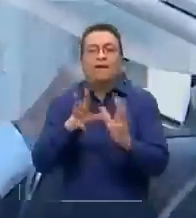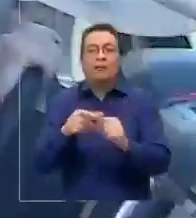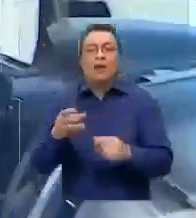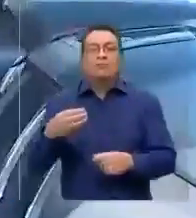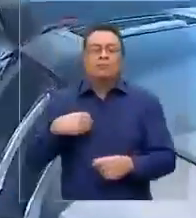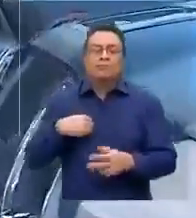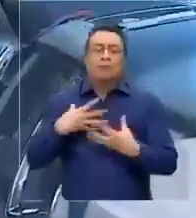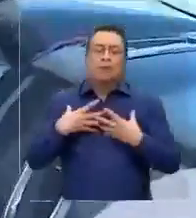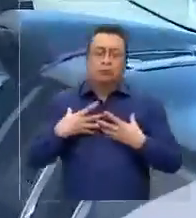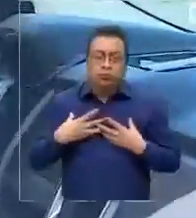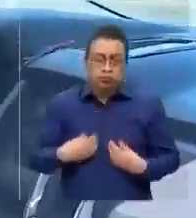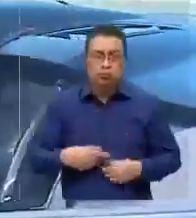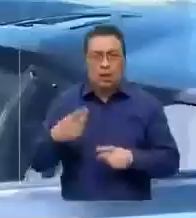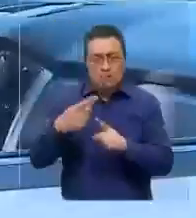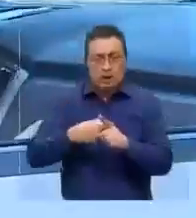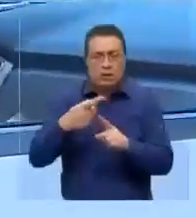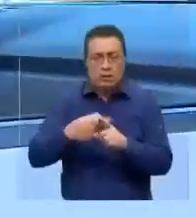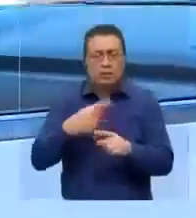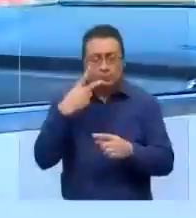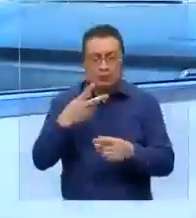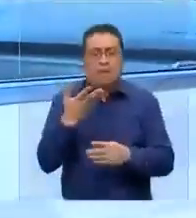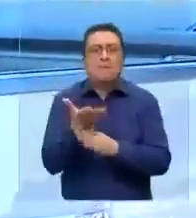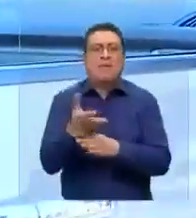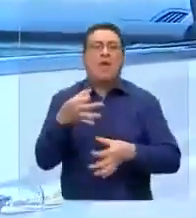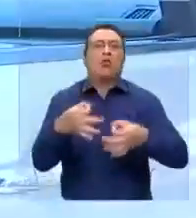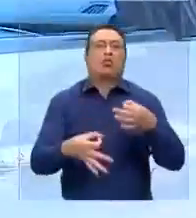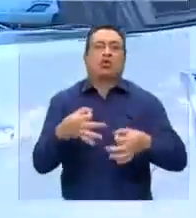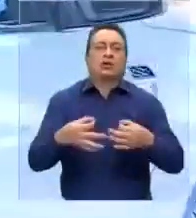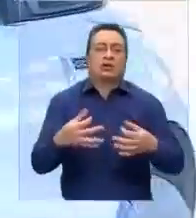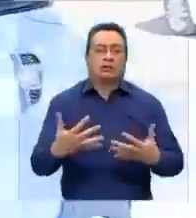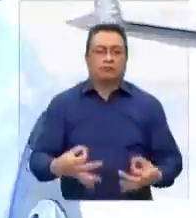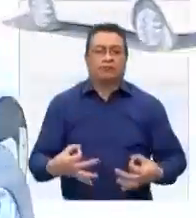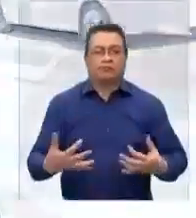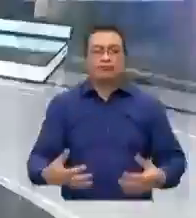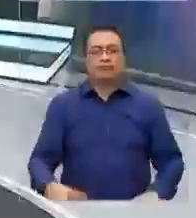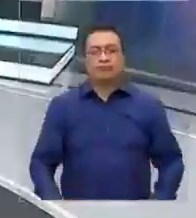completa que ha esperado meses para que se haga justicia.